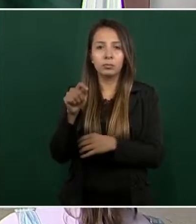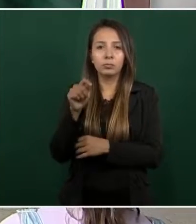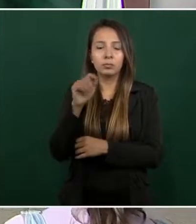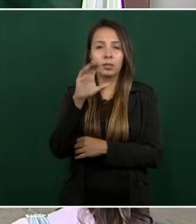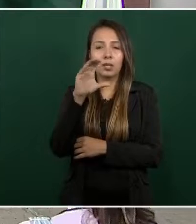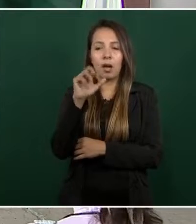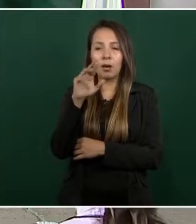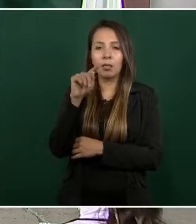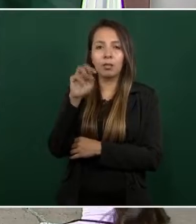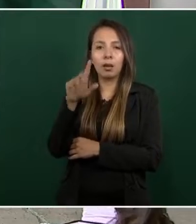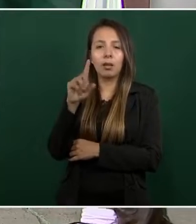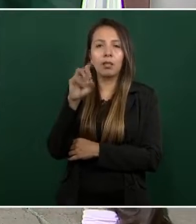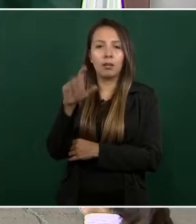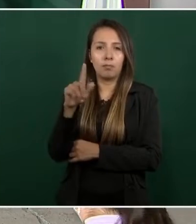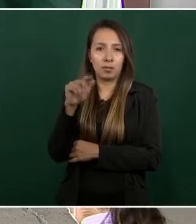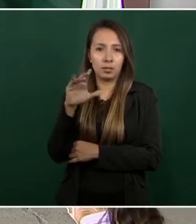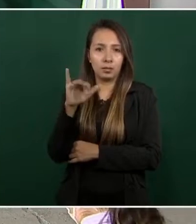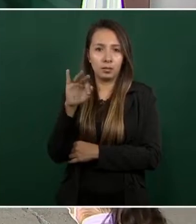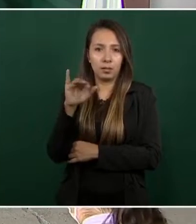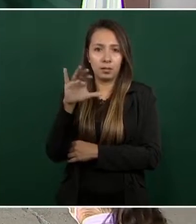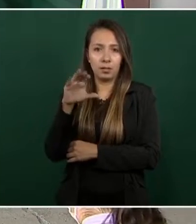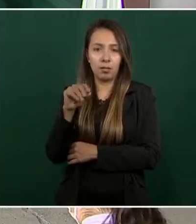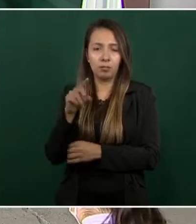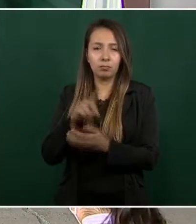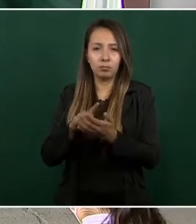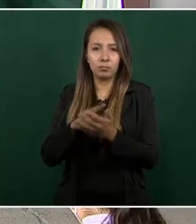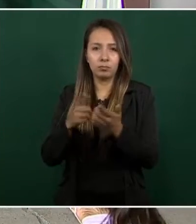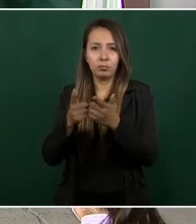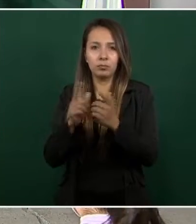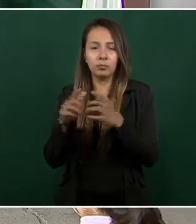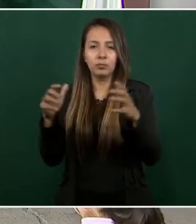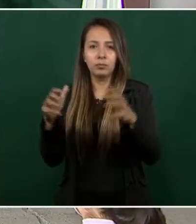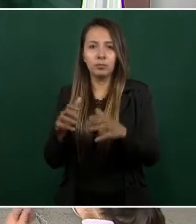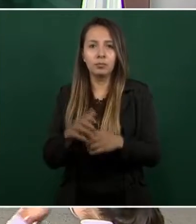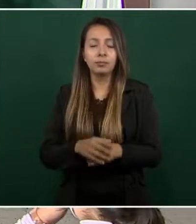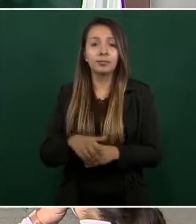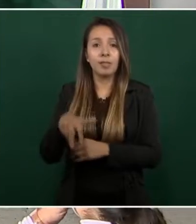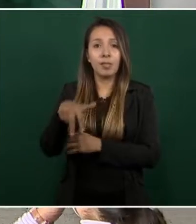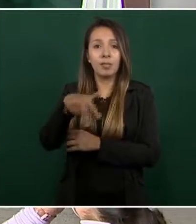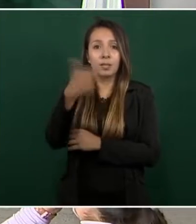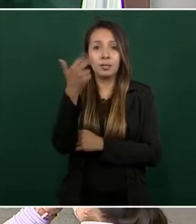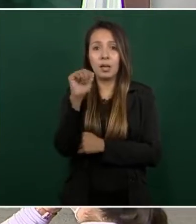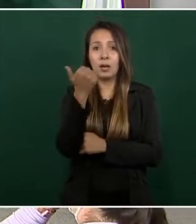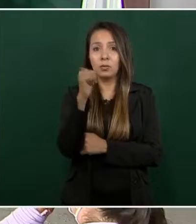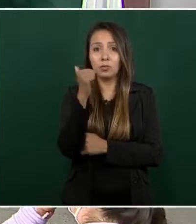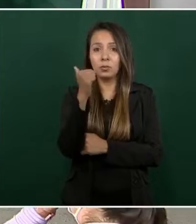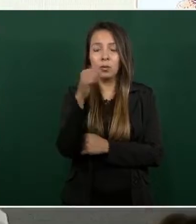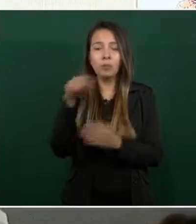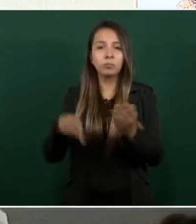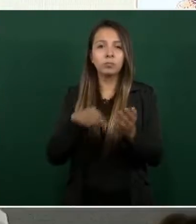Pacífico. Adelante, por favor. El día 13 de agosto en Uruapan,